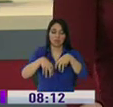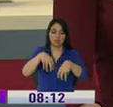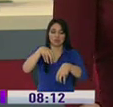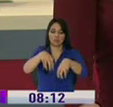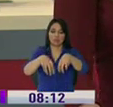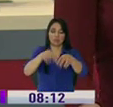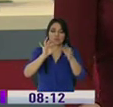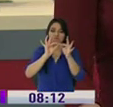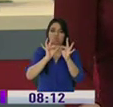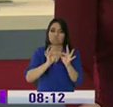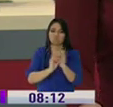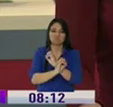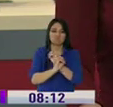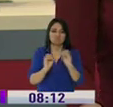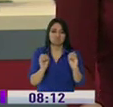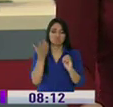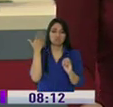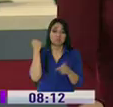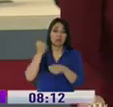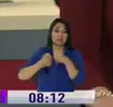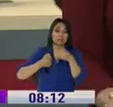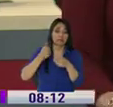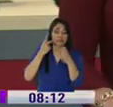sido intervenida hace algunos años. Veamos.